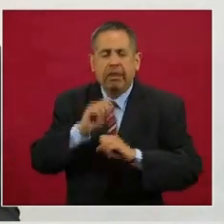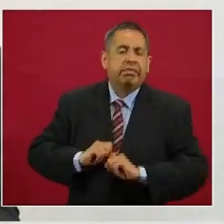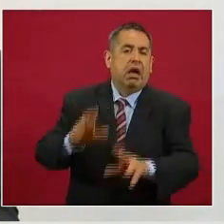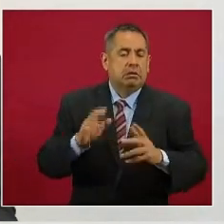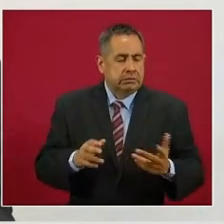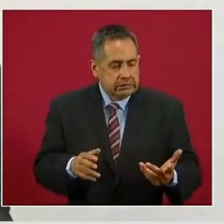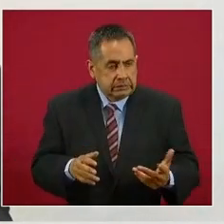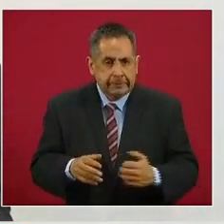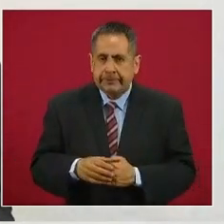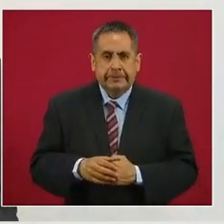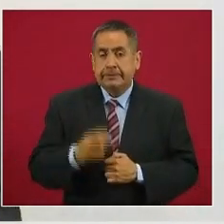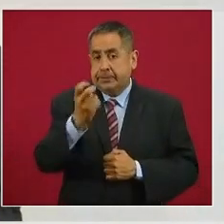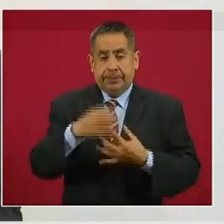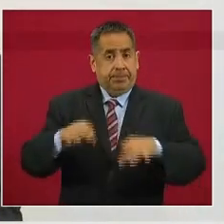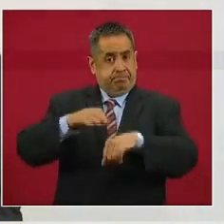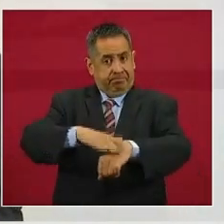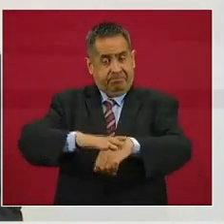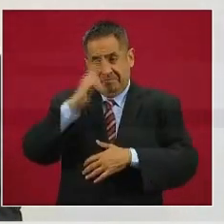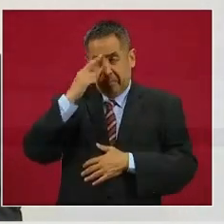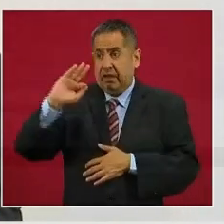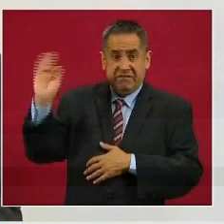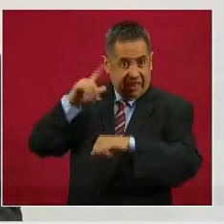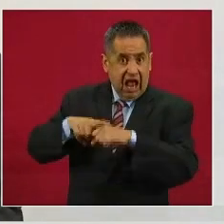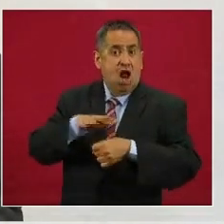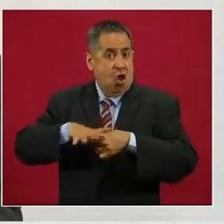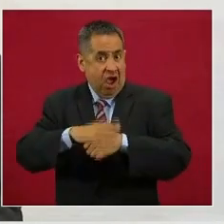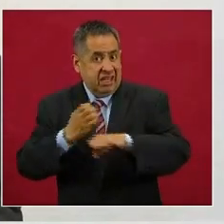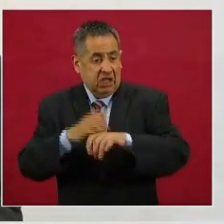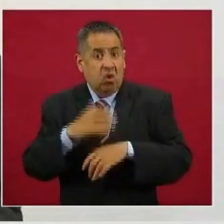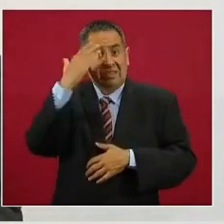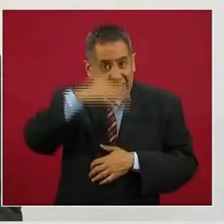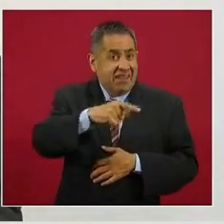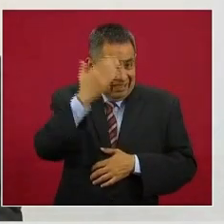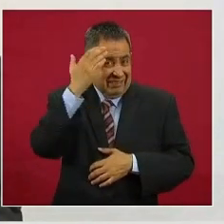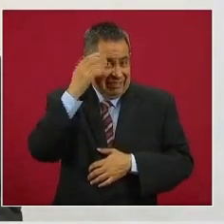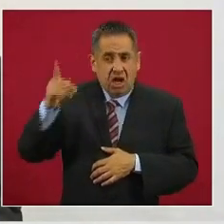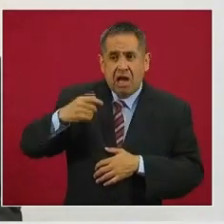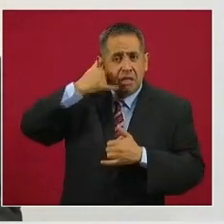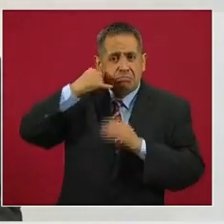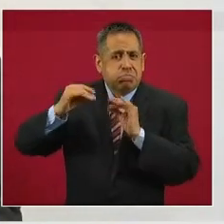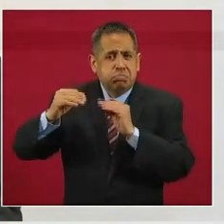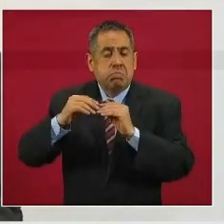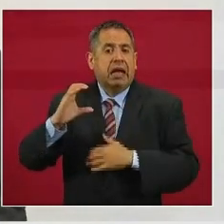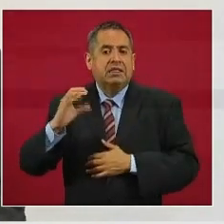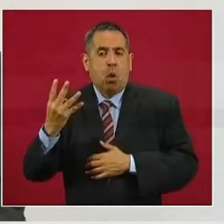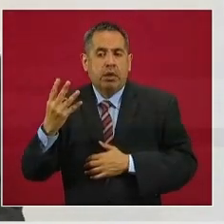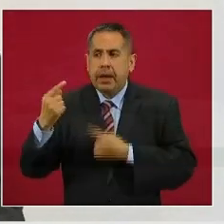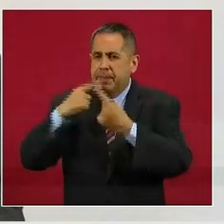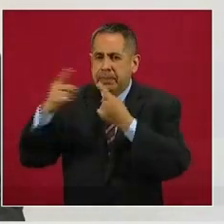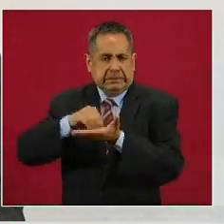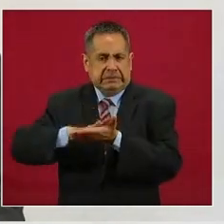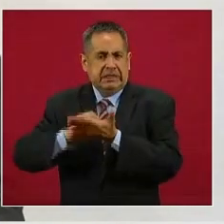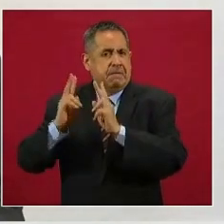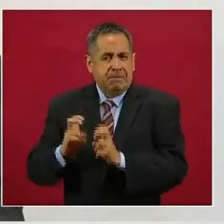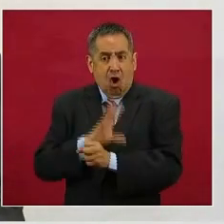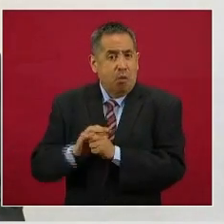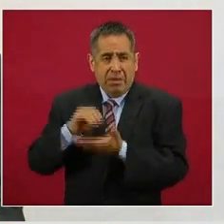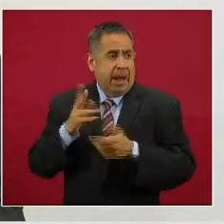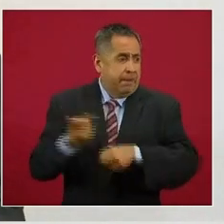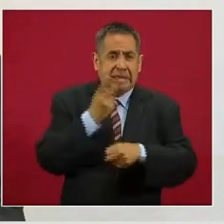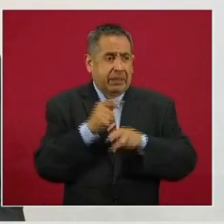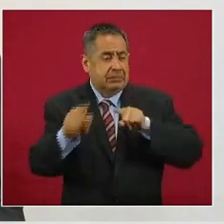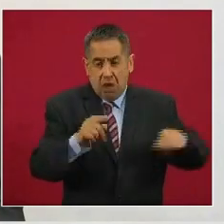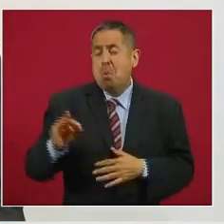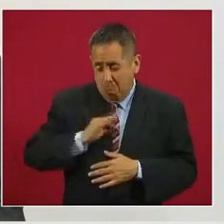competentes. Es muy importante recordar que las autoridades locales y federales tuvieron conocimiento a través del sistema de comunicación C4, que debió registrar lo que estaba ocurriendo, lo